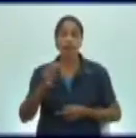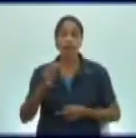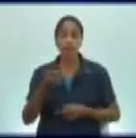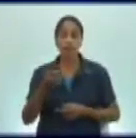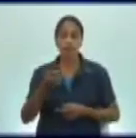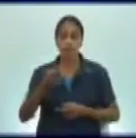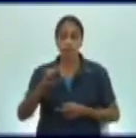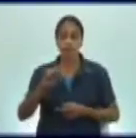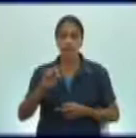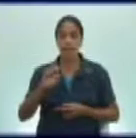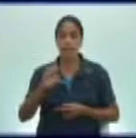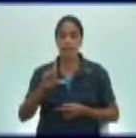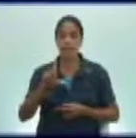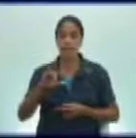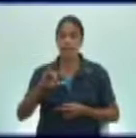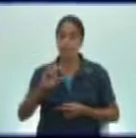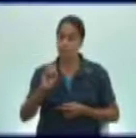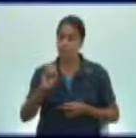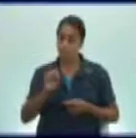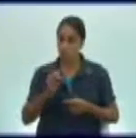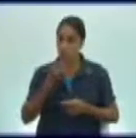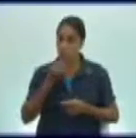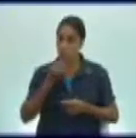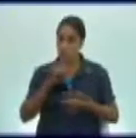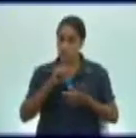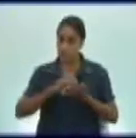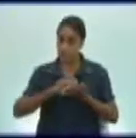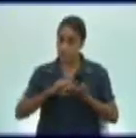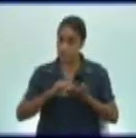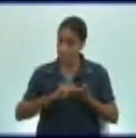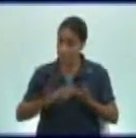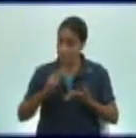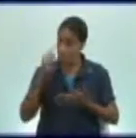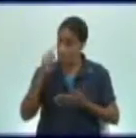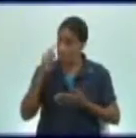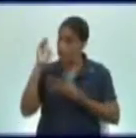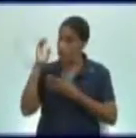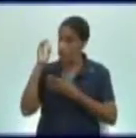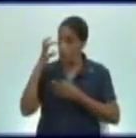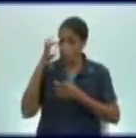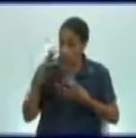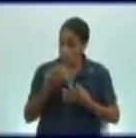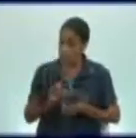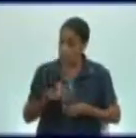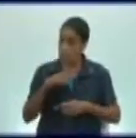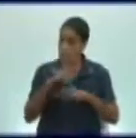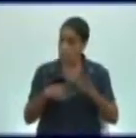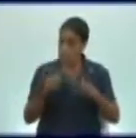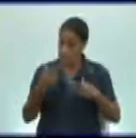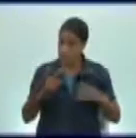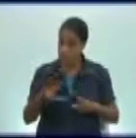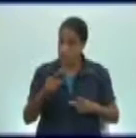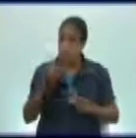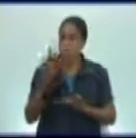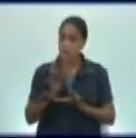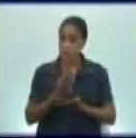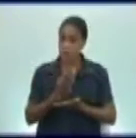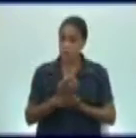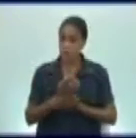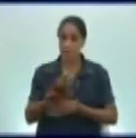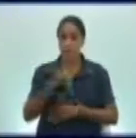doy un tiempo para que puedan copiar la guía de observación. Vamos al video y después estamos